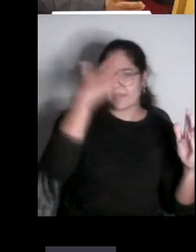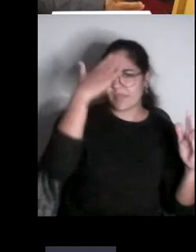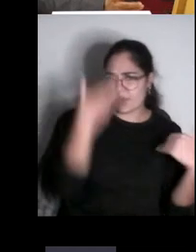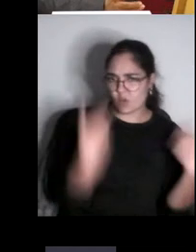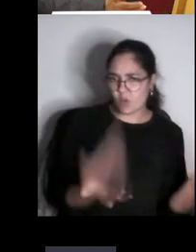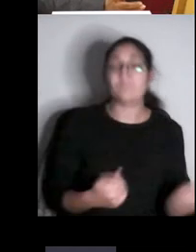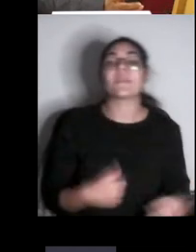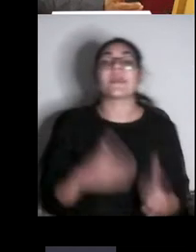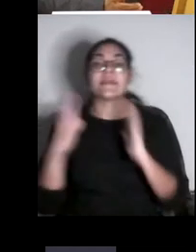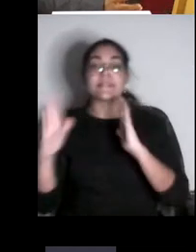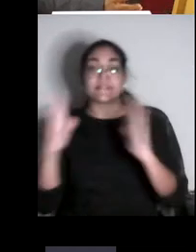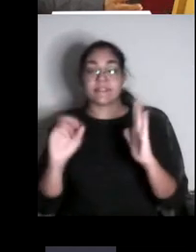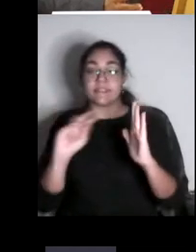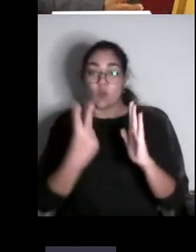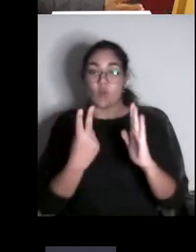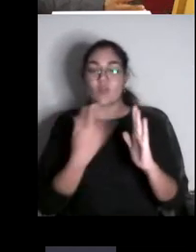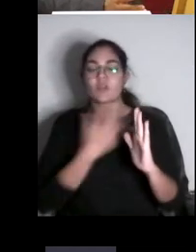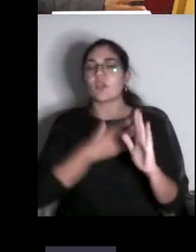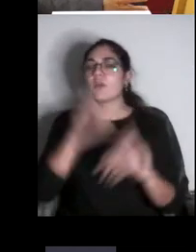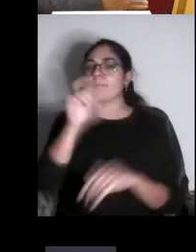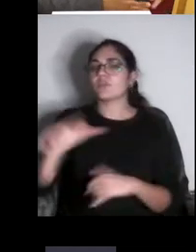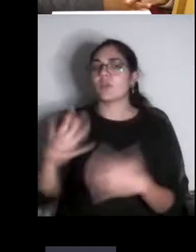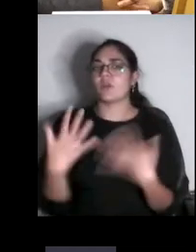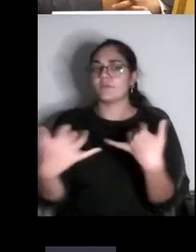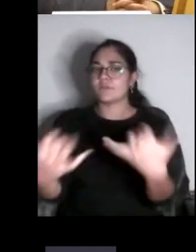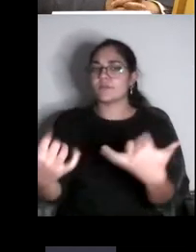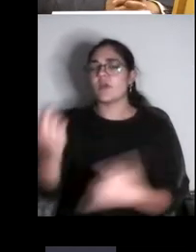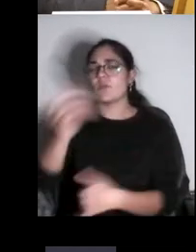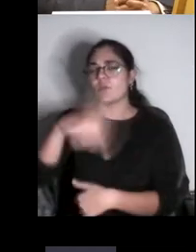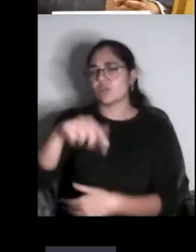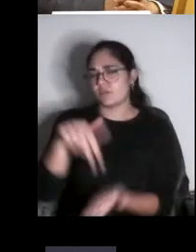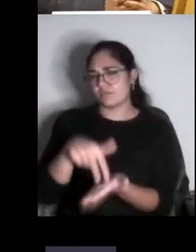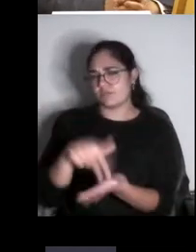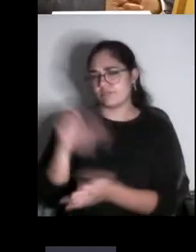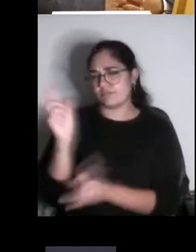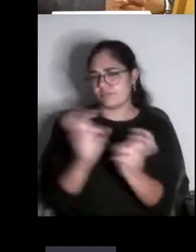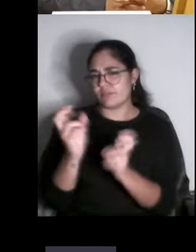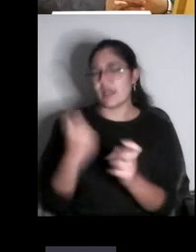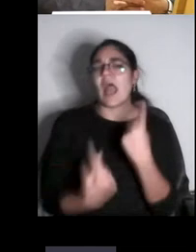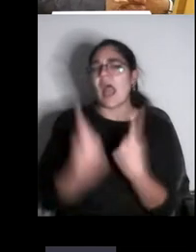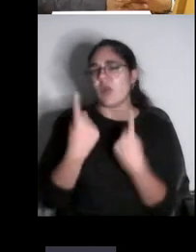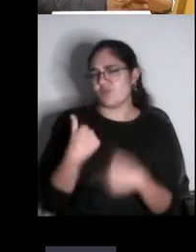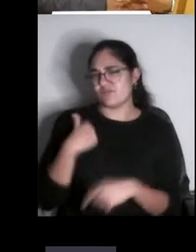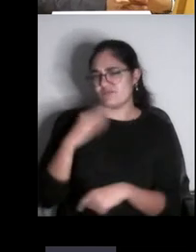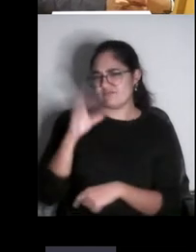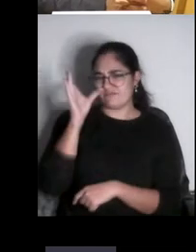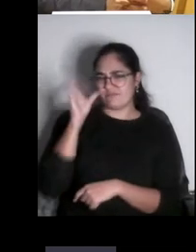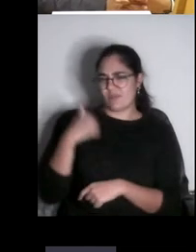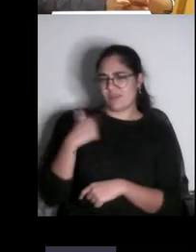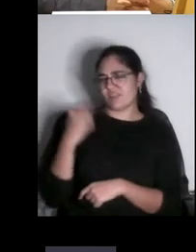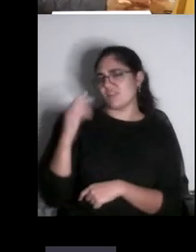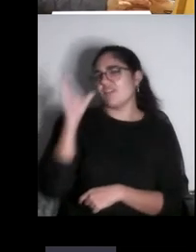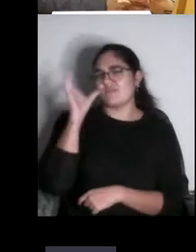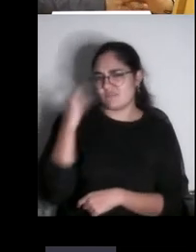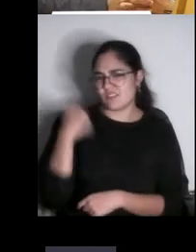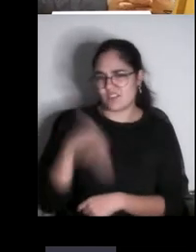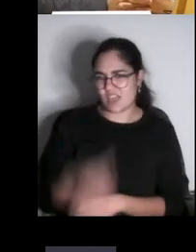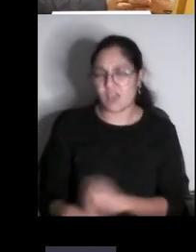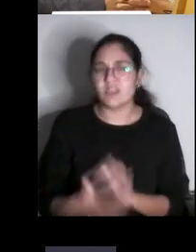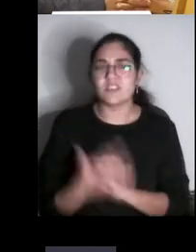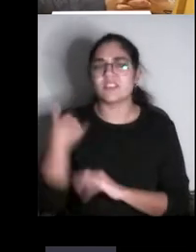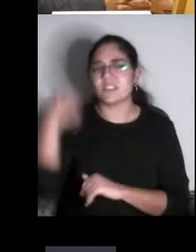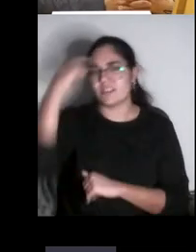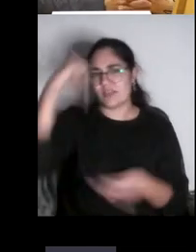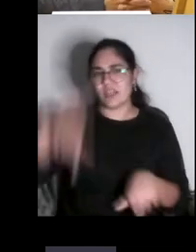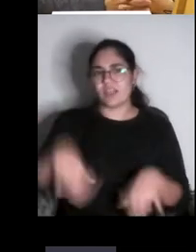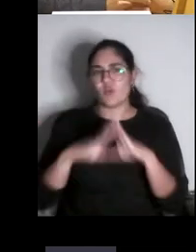una muestra, y algunos de vosotros que estáis aquí me habéis oído hablar ya de ello, de que realmente la calidad de la docencia de la Universidad de Juan Carlos es muy elevada,